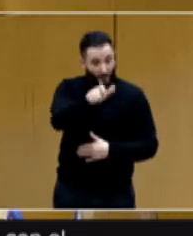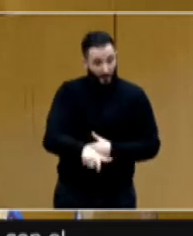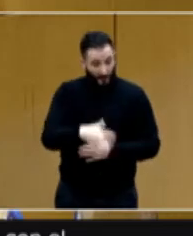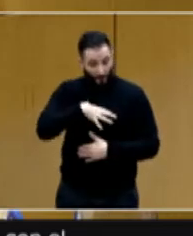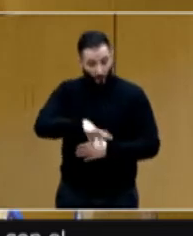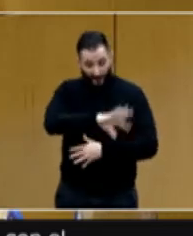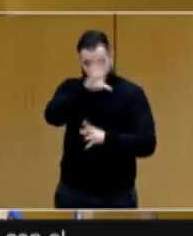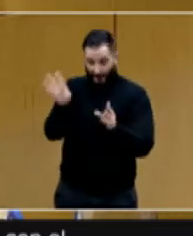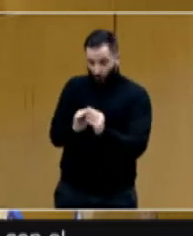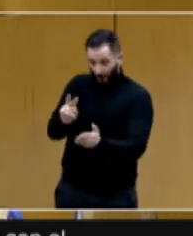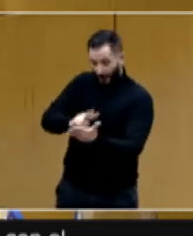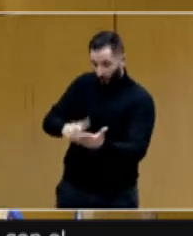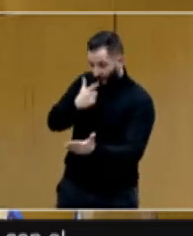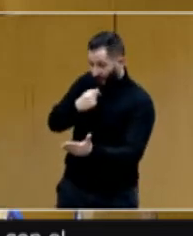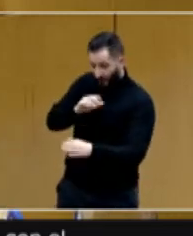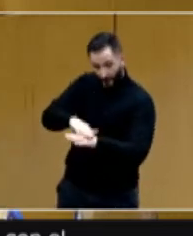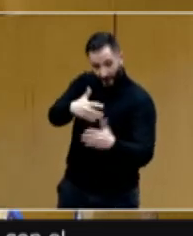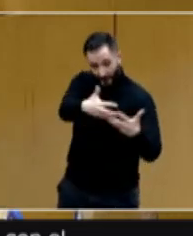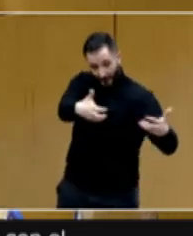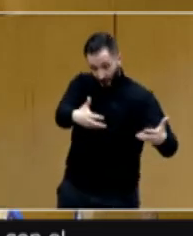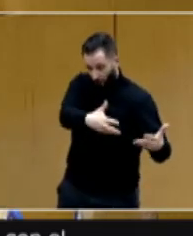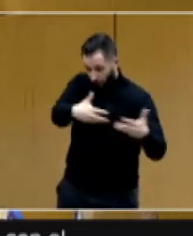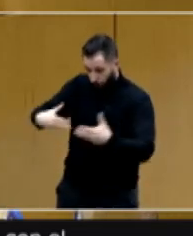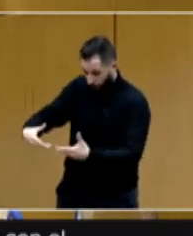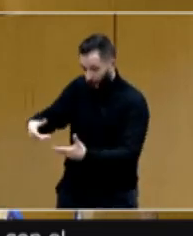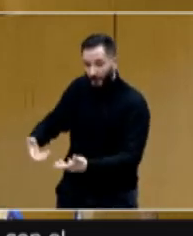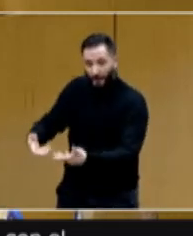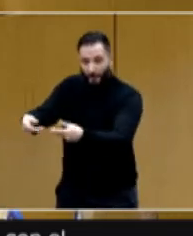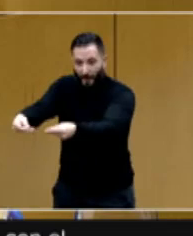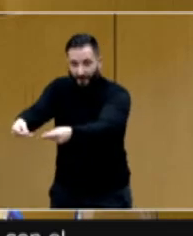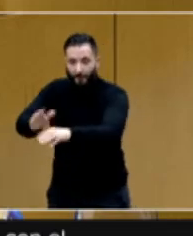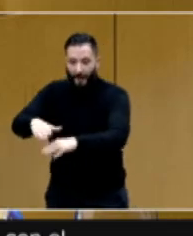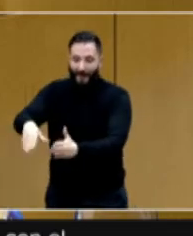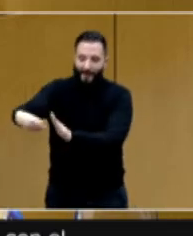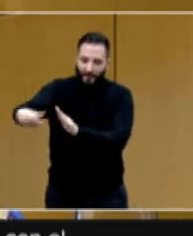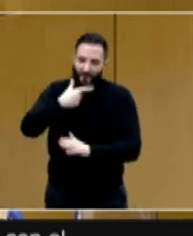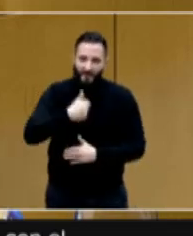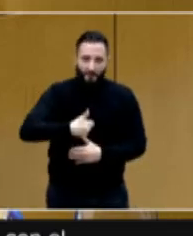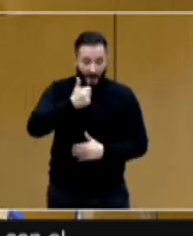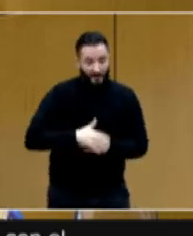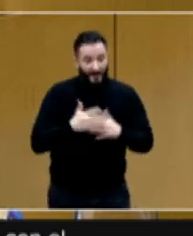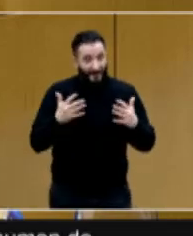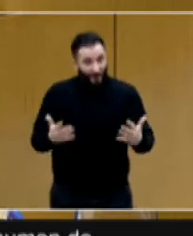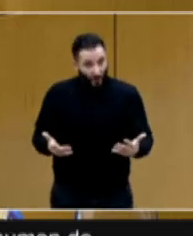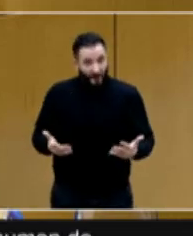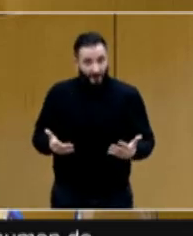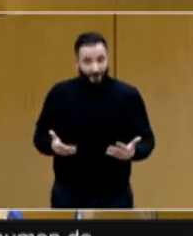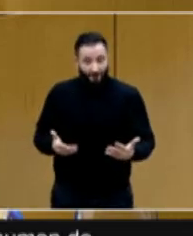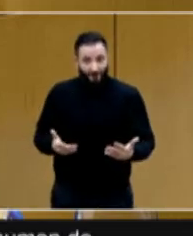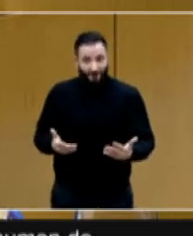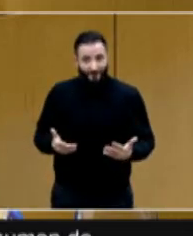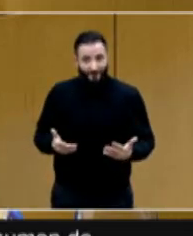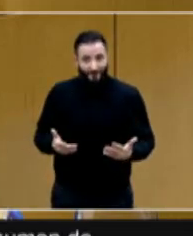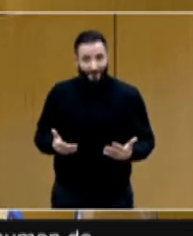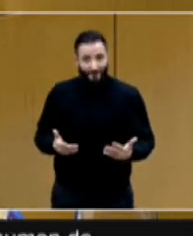resumen en lectura fácil del documento que ha suscrito que podrá entender más fácilmente por tanto esa es ese es uno de la de la